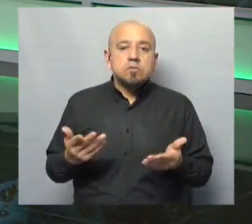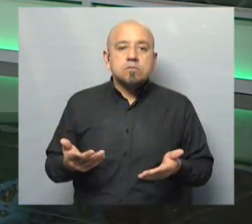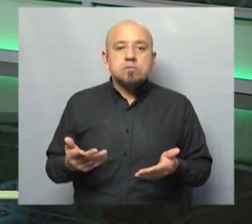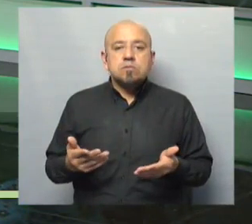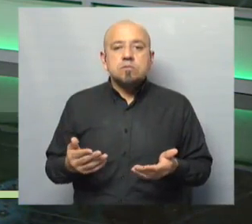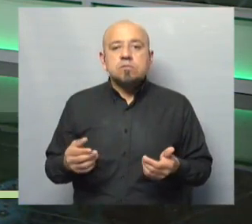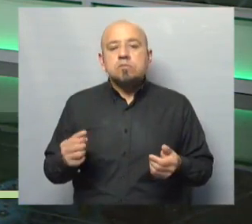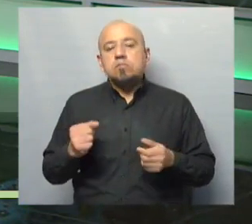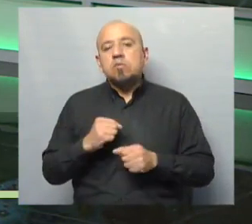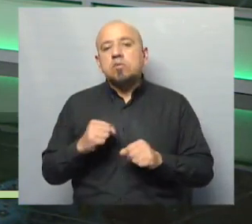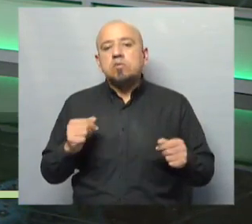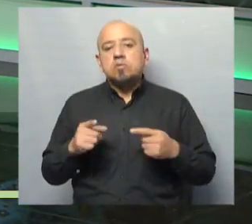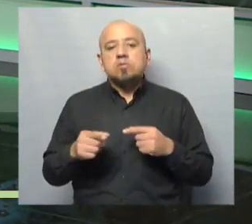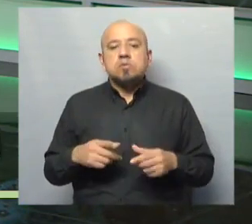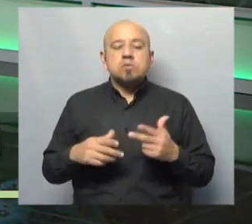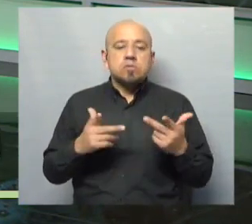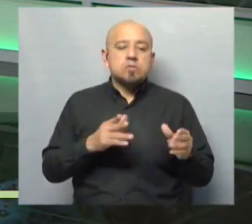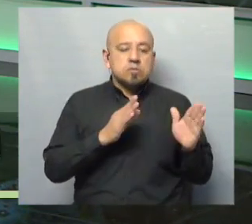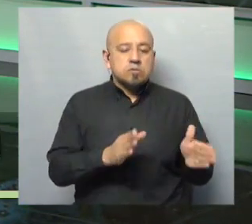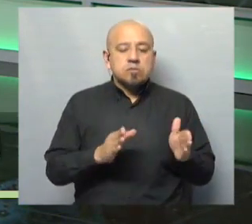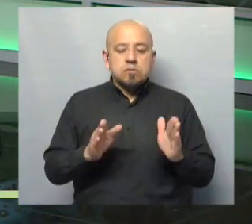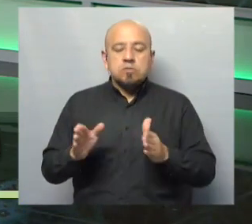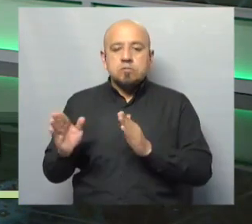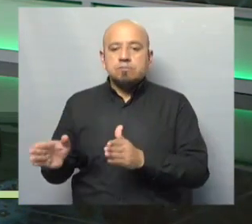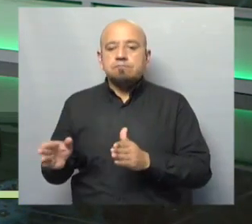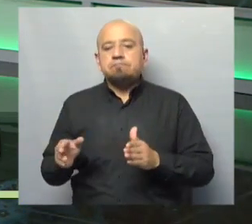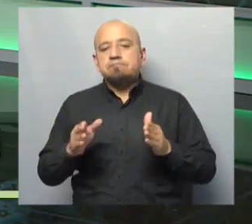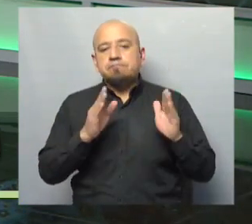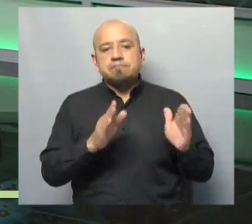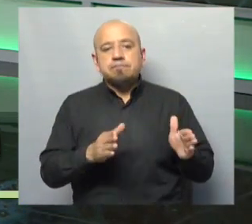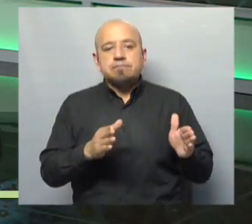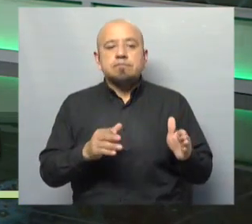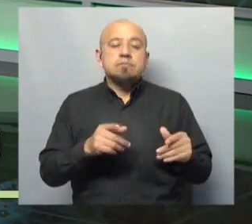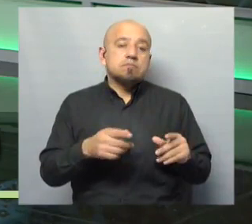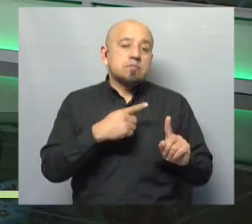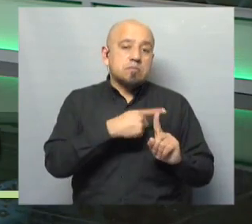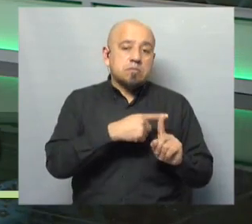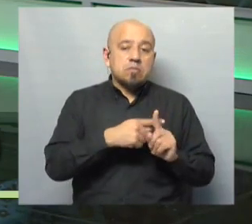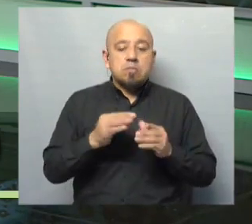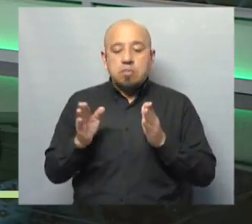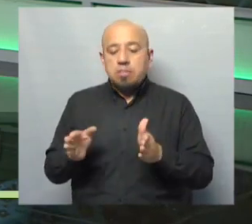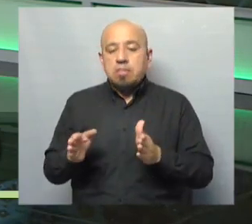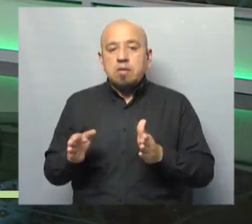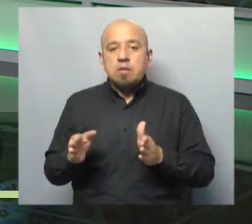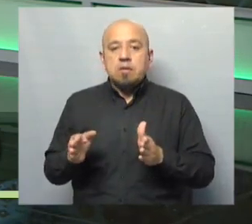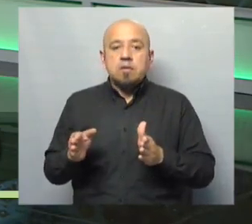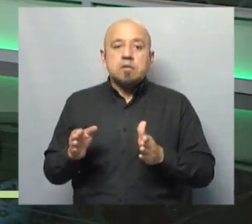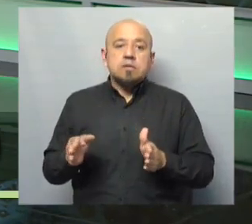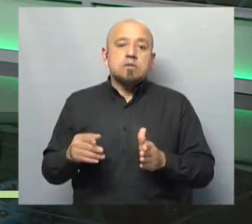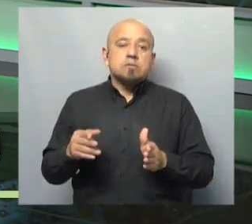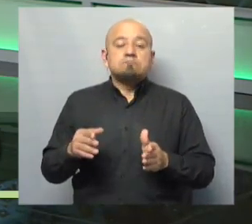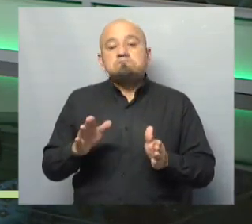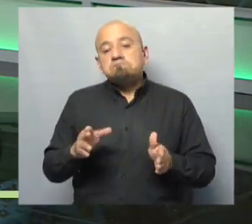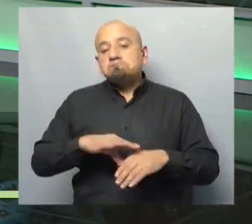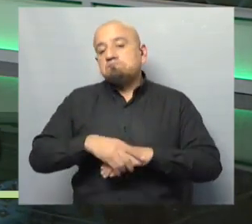ahora en tres grandes franjas digamos elementos que tienen en una evaluación positiva elementos que tienen un saldo neutro